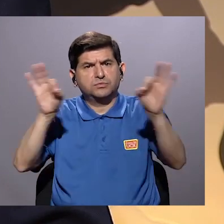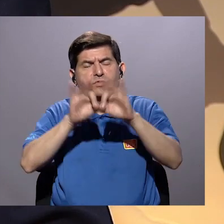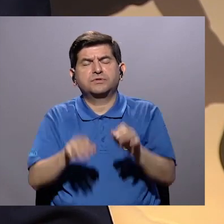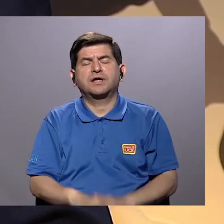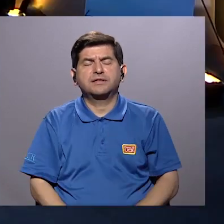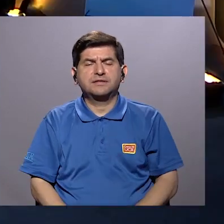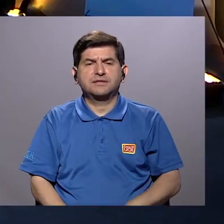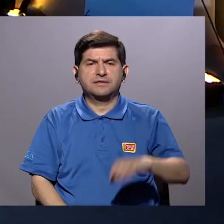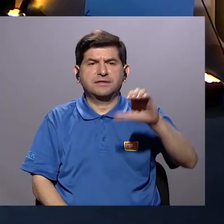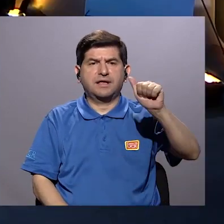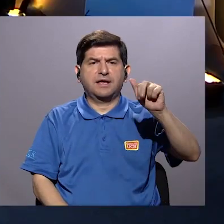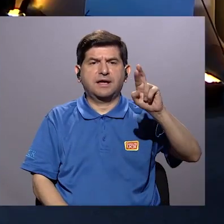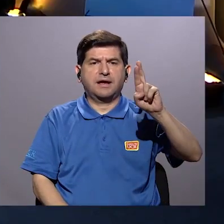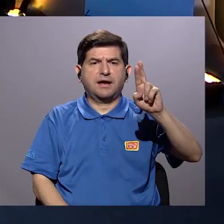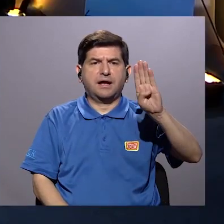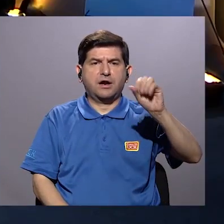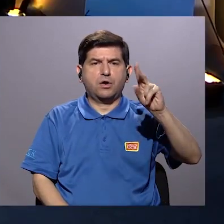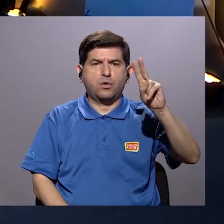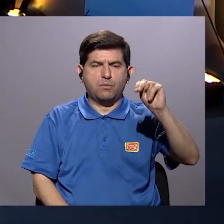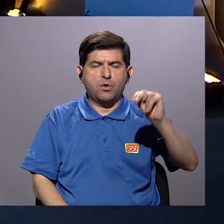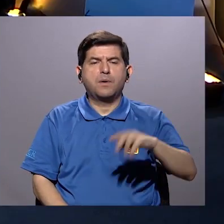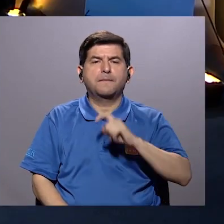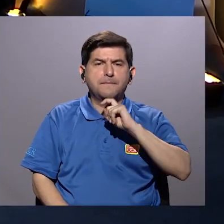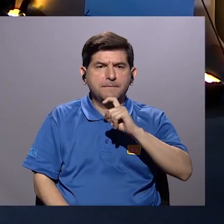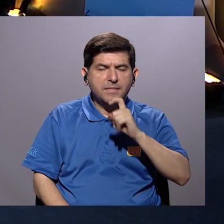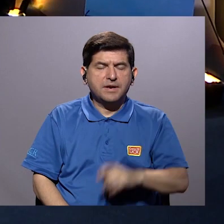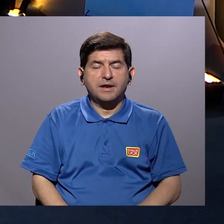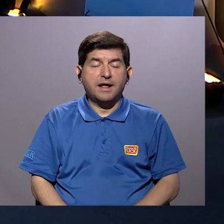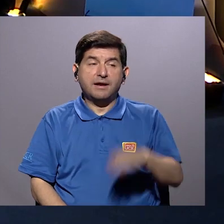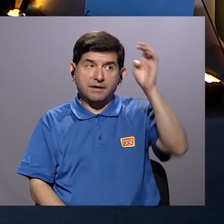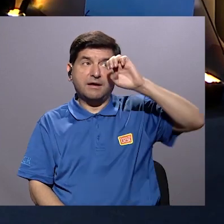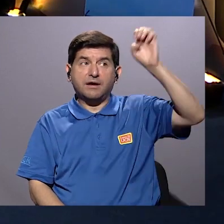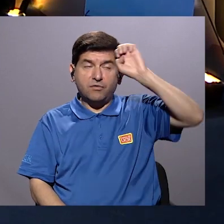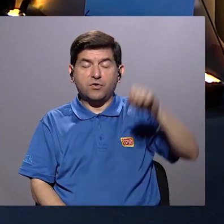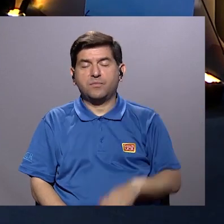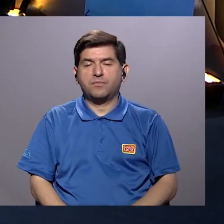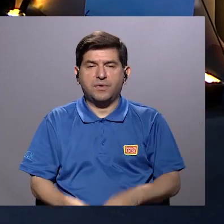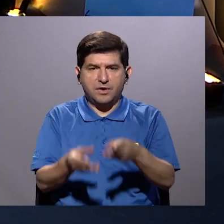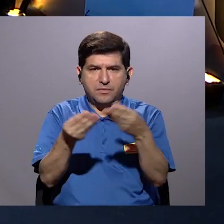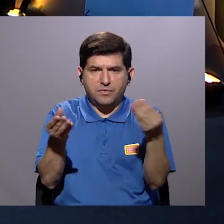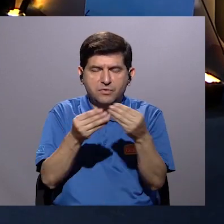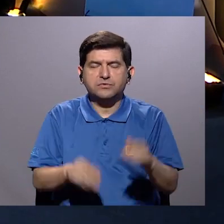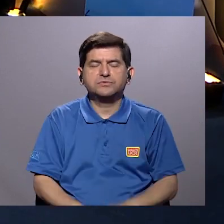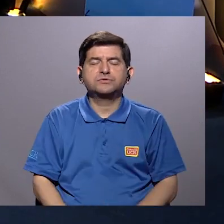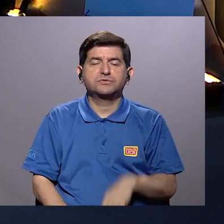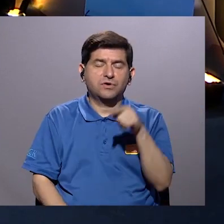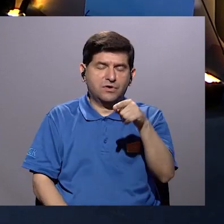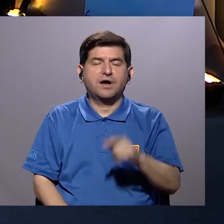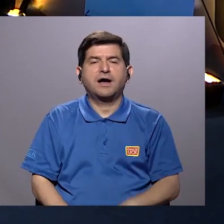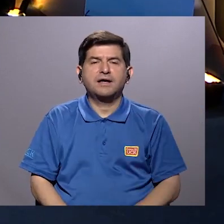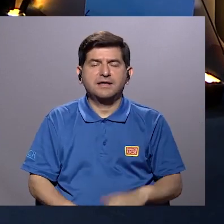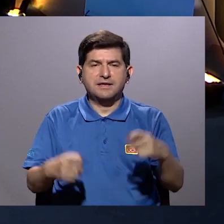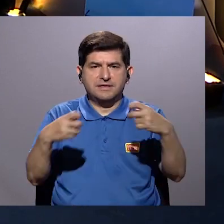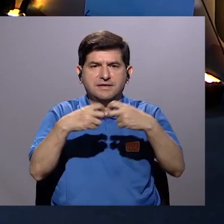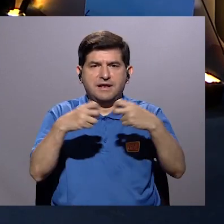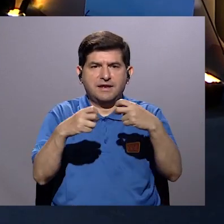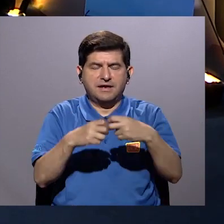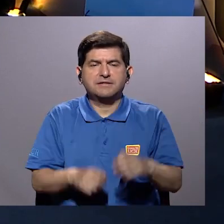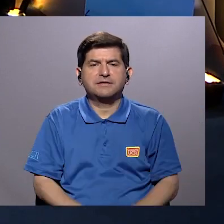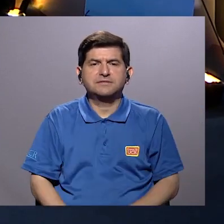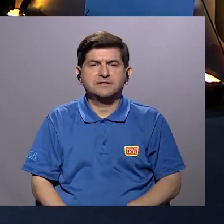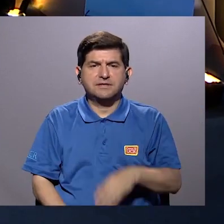carbón mineral, en los países europeos, ¿verdad? Para la generación termoeléctrica. Incluso sabemos, digamos, que